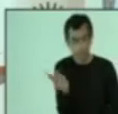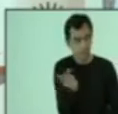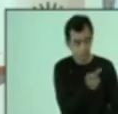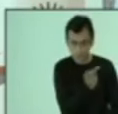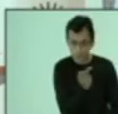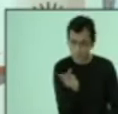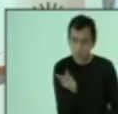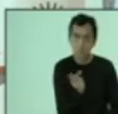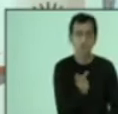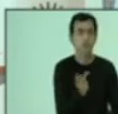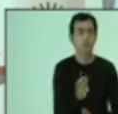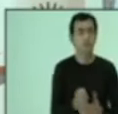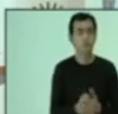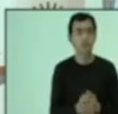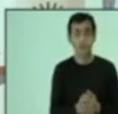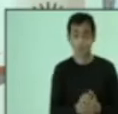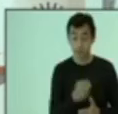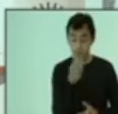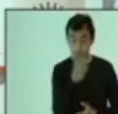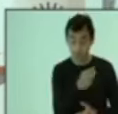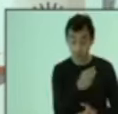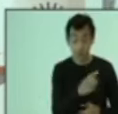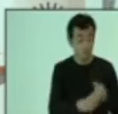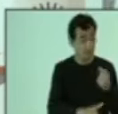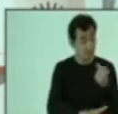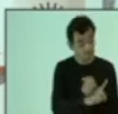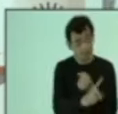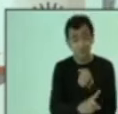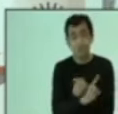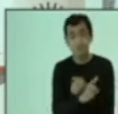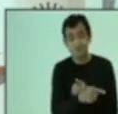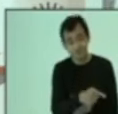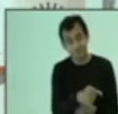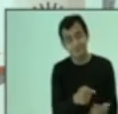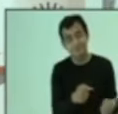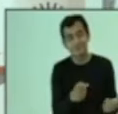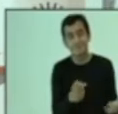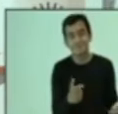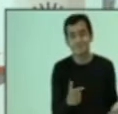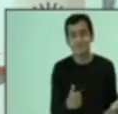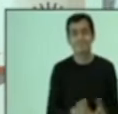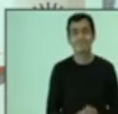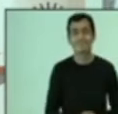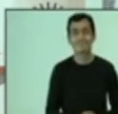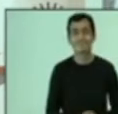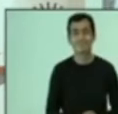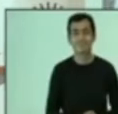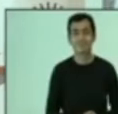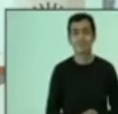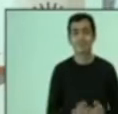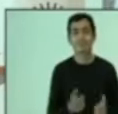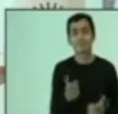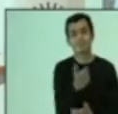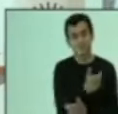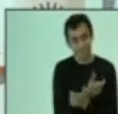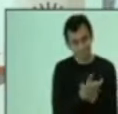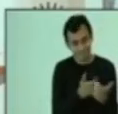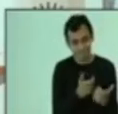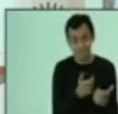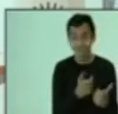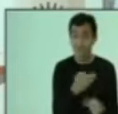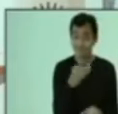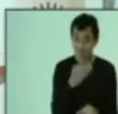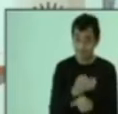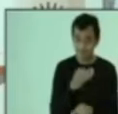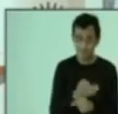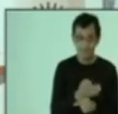a su vez son los que más lo padecen por la economía. Ahorita